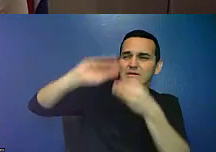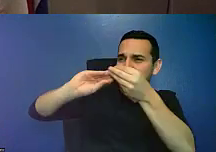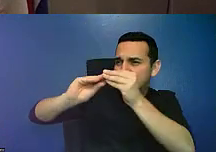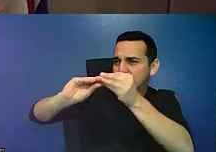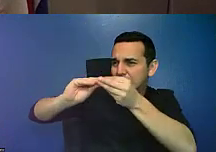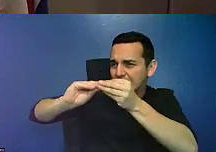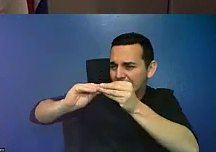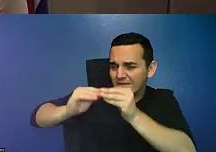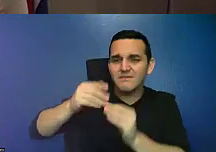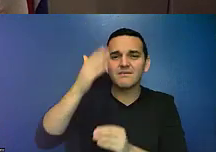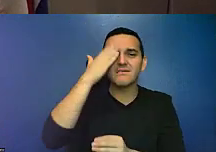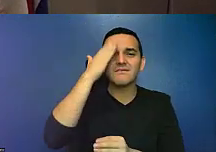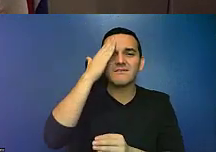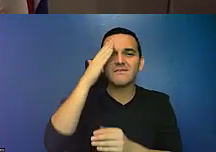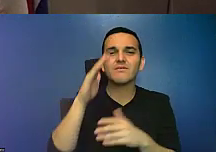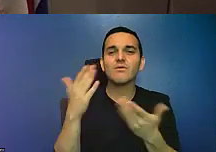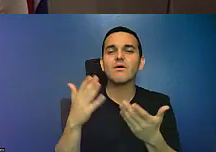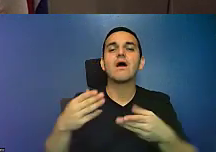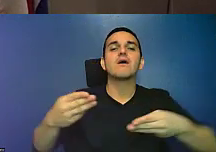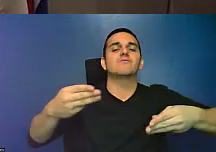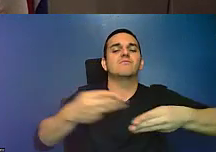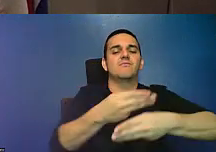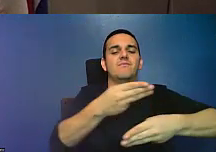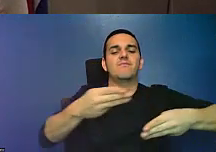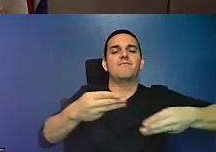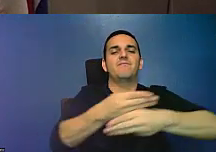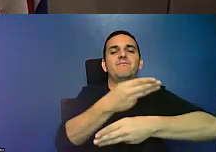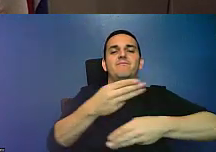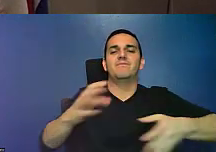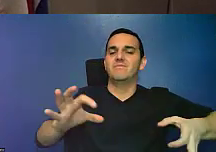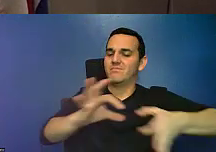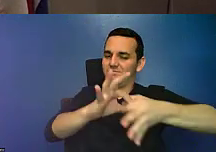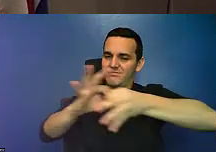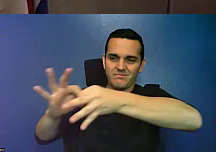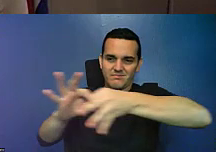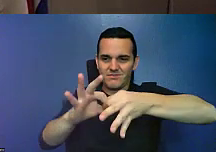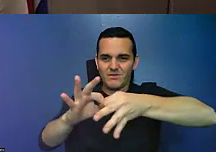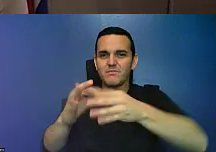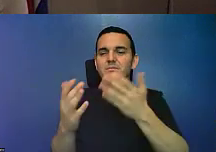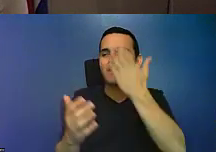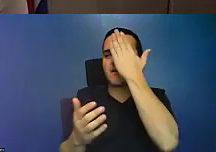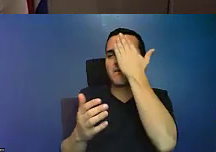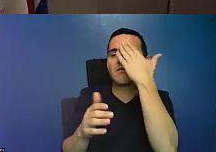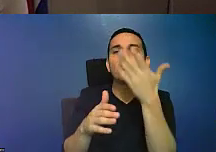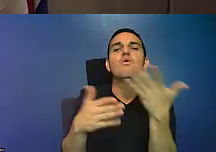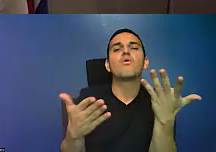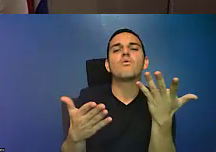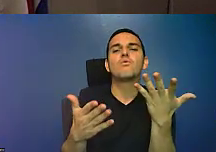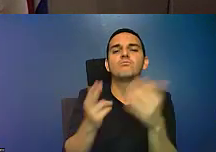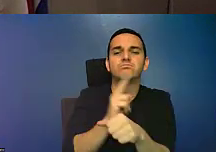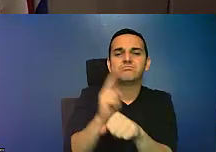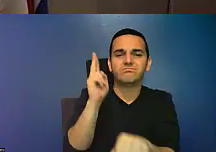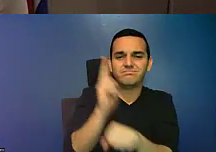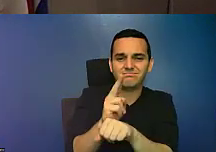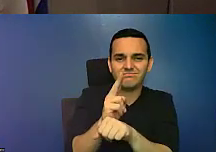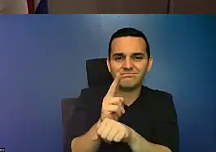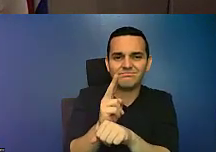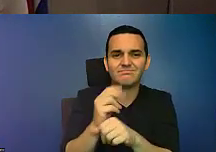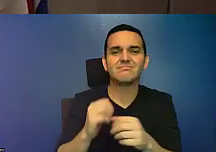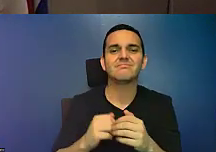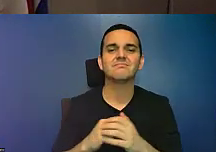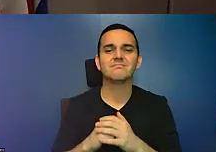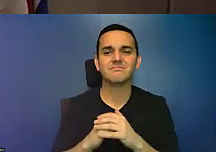matemático. El modelo matemático parte de una condición inicial y una condición futura. Entonces vamos a sumar todos esos datos y por medio de un